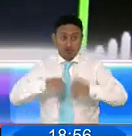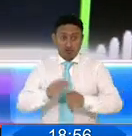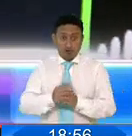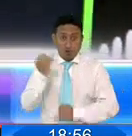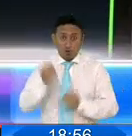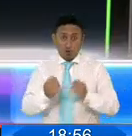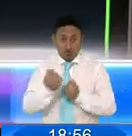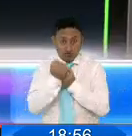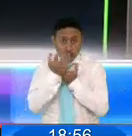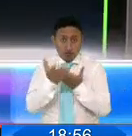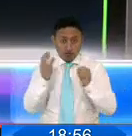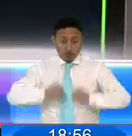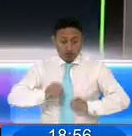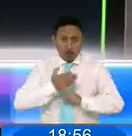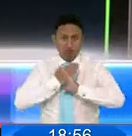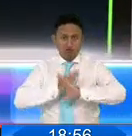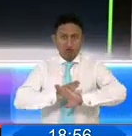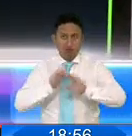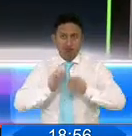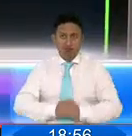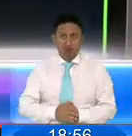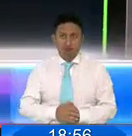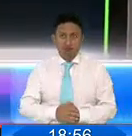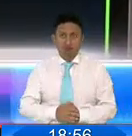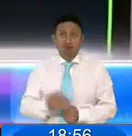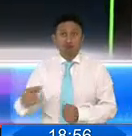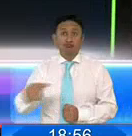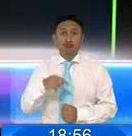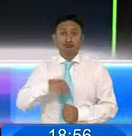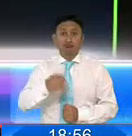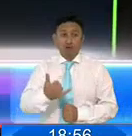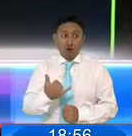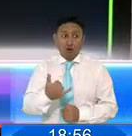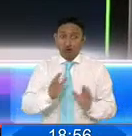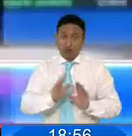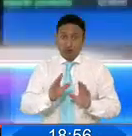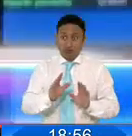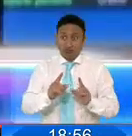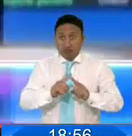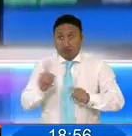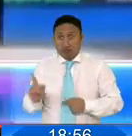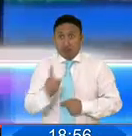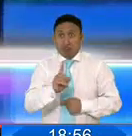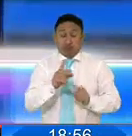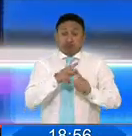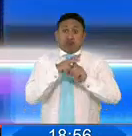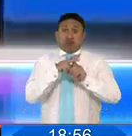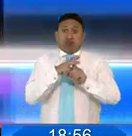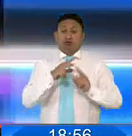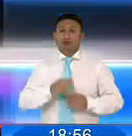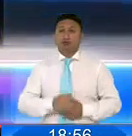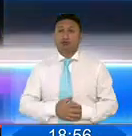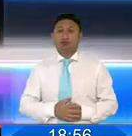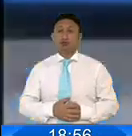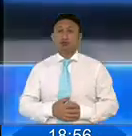última vez para defenderse, aunque su intervención no estaba prevista. Jamás,